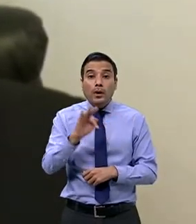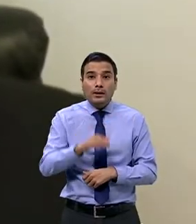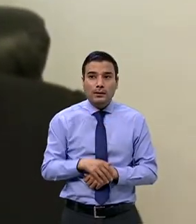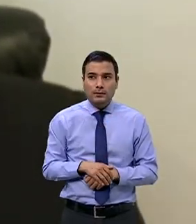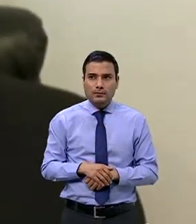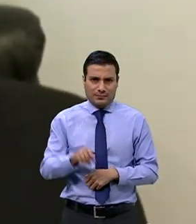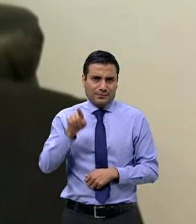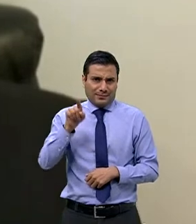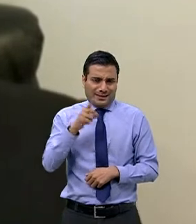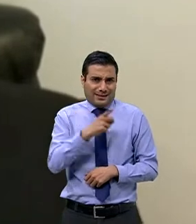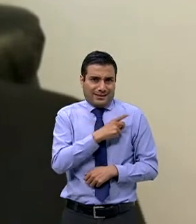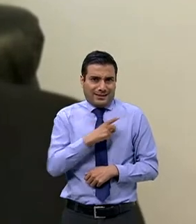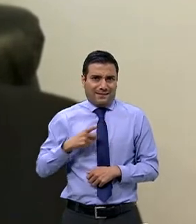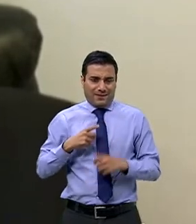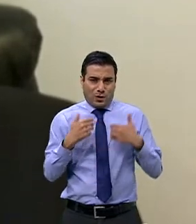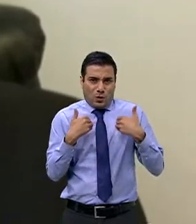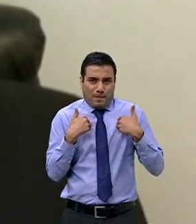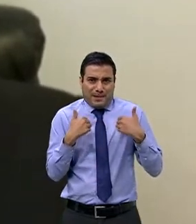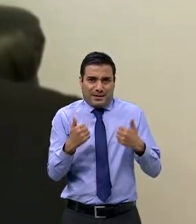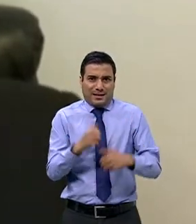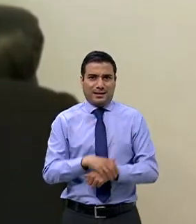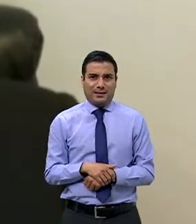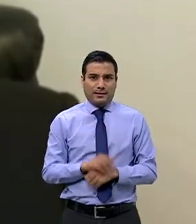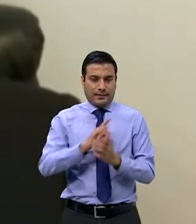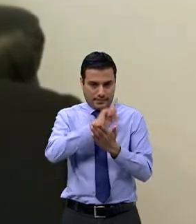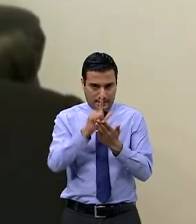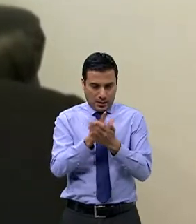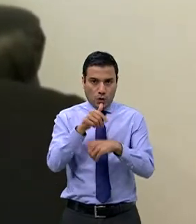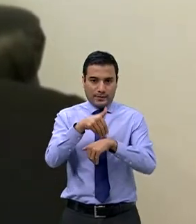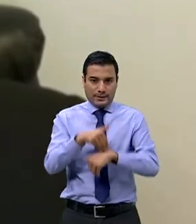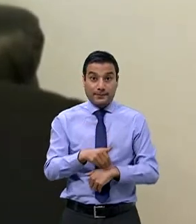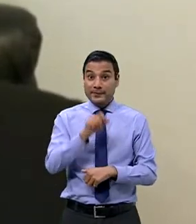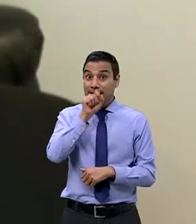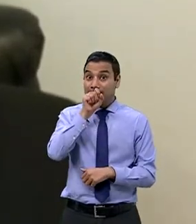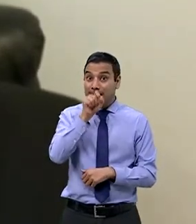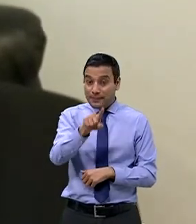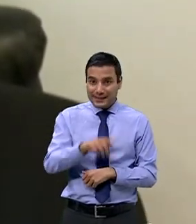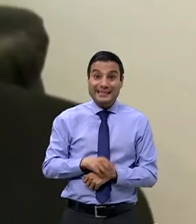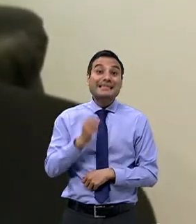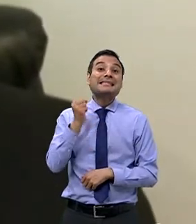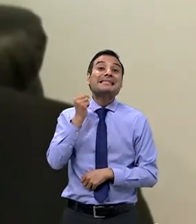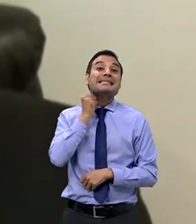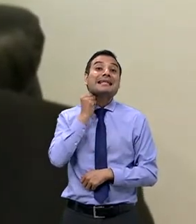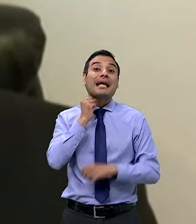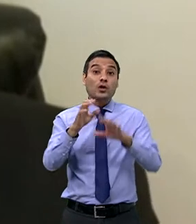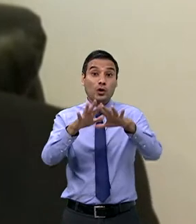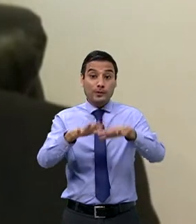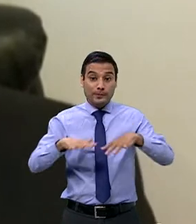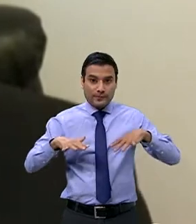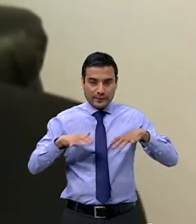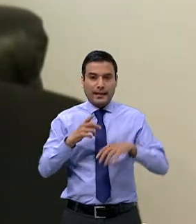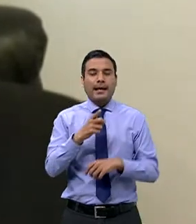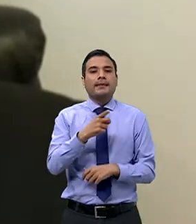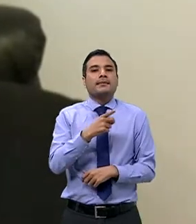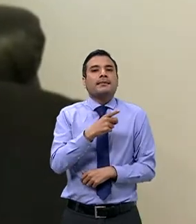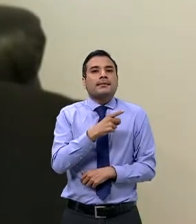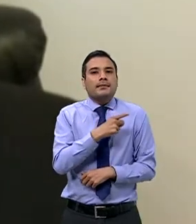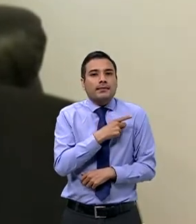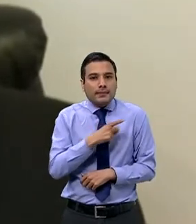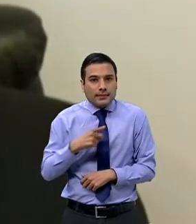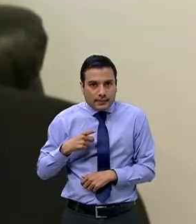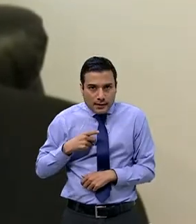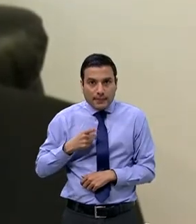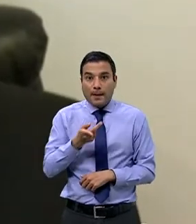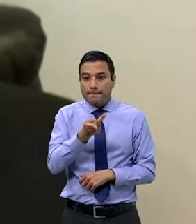también debe de entender el senado de la república que también tiene que revisar la esencia y la naturaleza